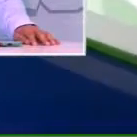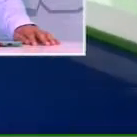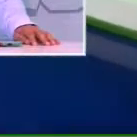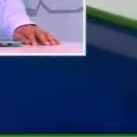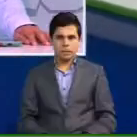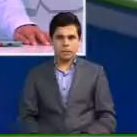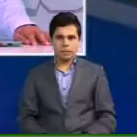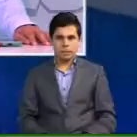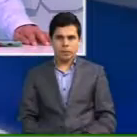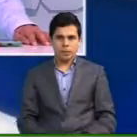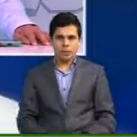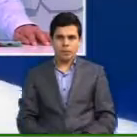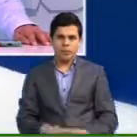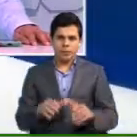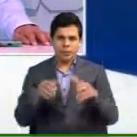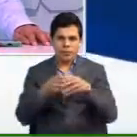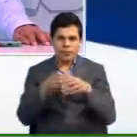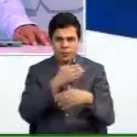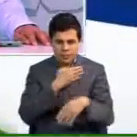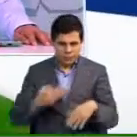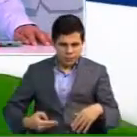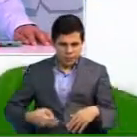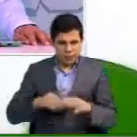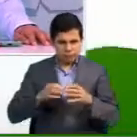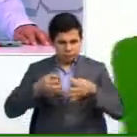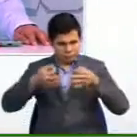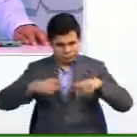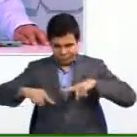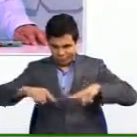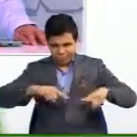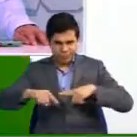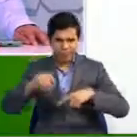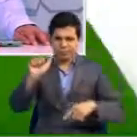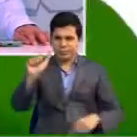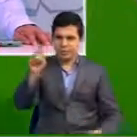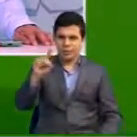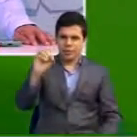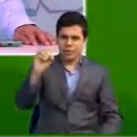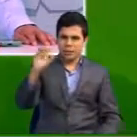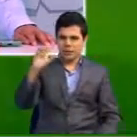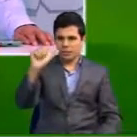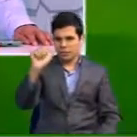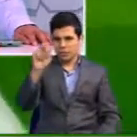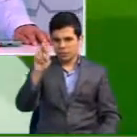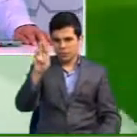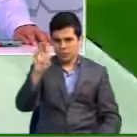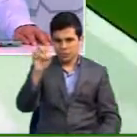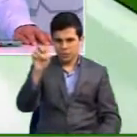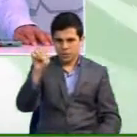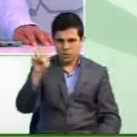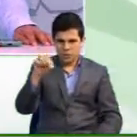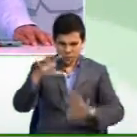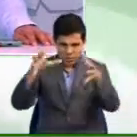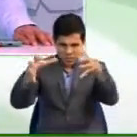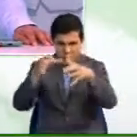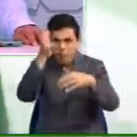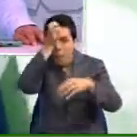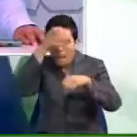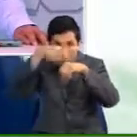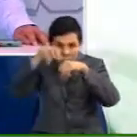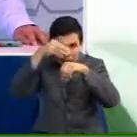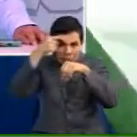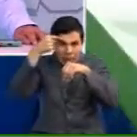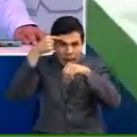ejecutivo de asocarbón jaime rodríguez pues presidente bienvenido oriente noticias buenas tardes muchísimas